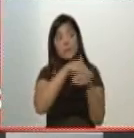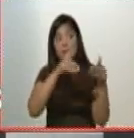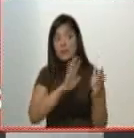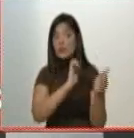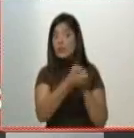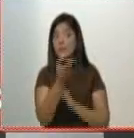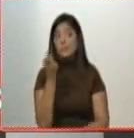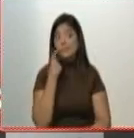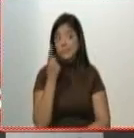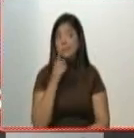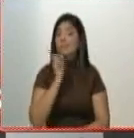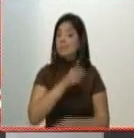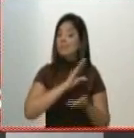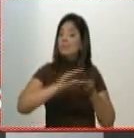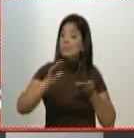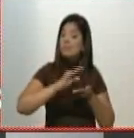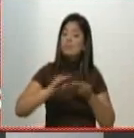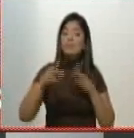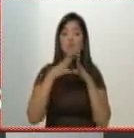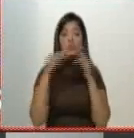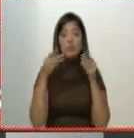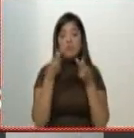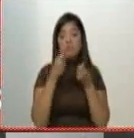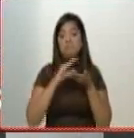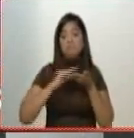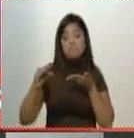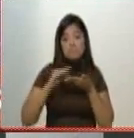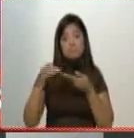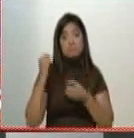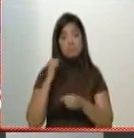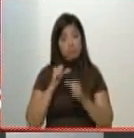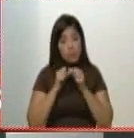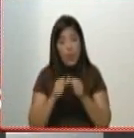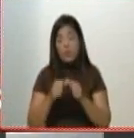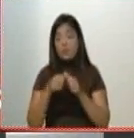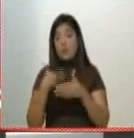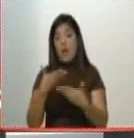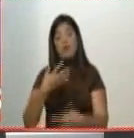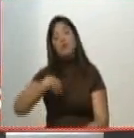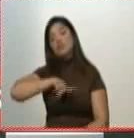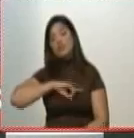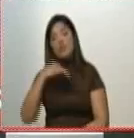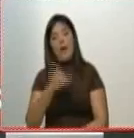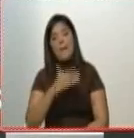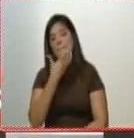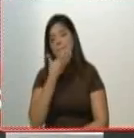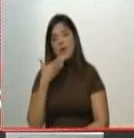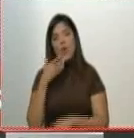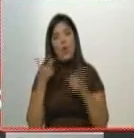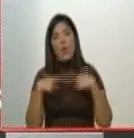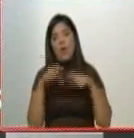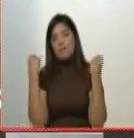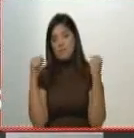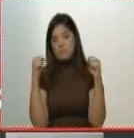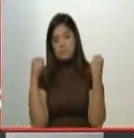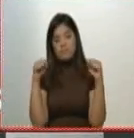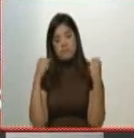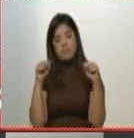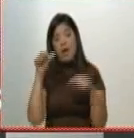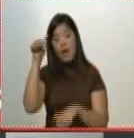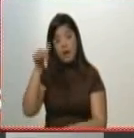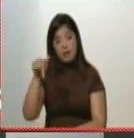al máximo, todas estas inversiones sostenerlas, para que nosotros tengamos los mejores centros de entrenamiento